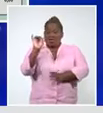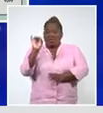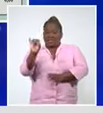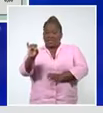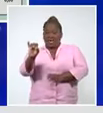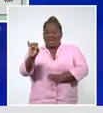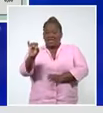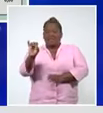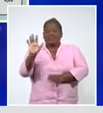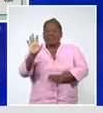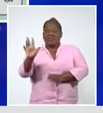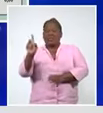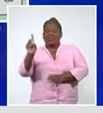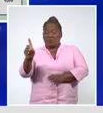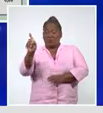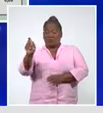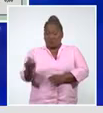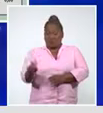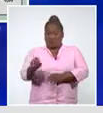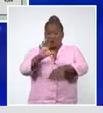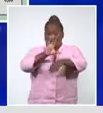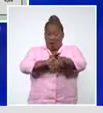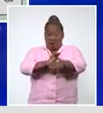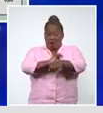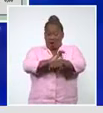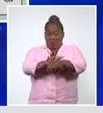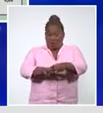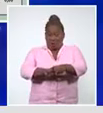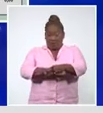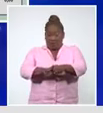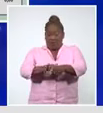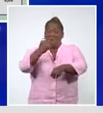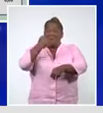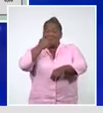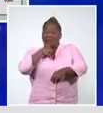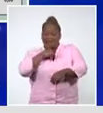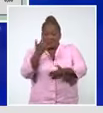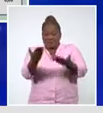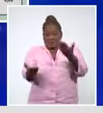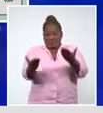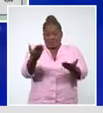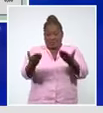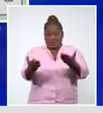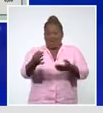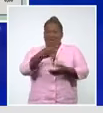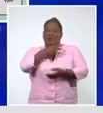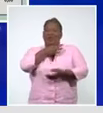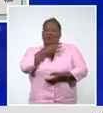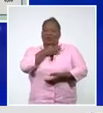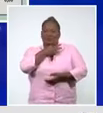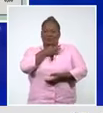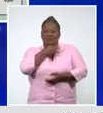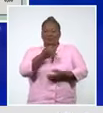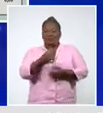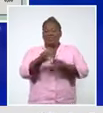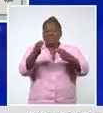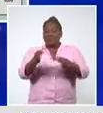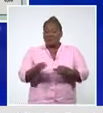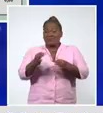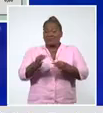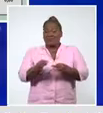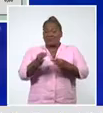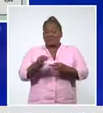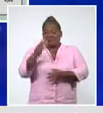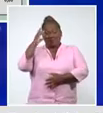6.651 pacientes con COVID, más que el mes de enero, que siempre recordamos,